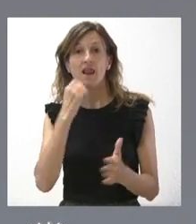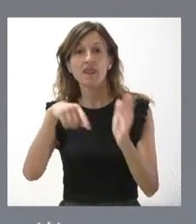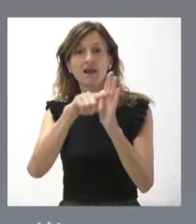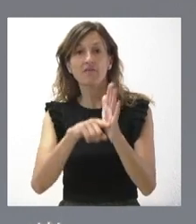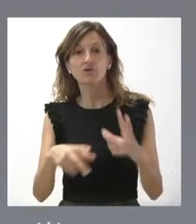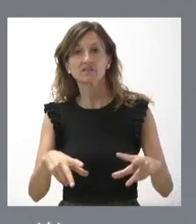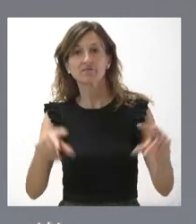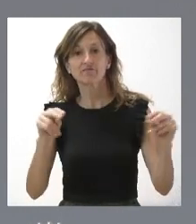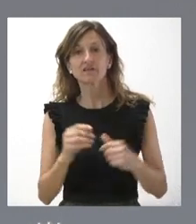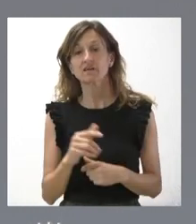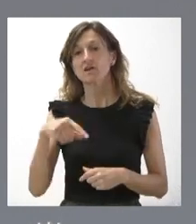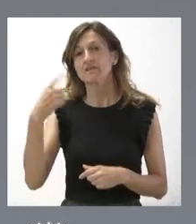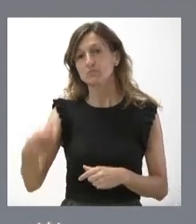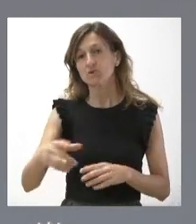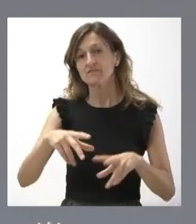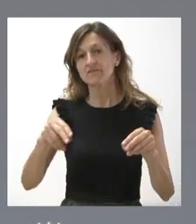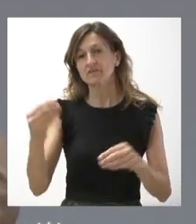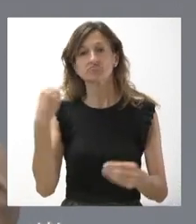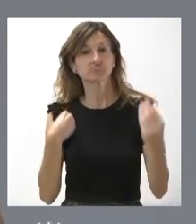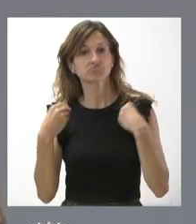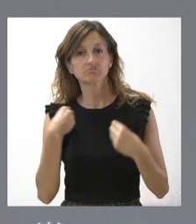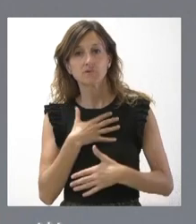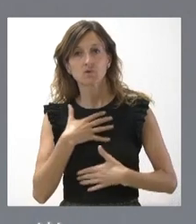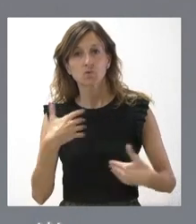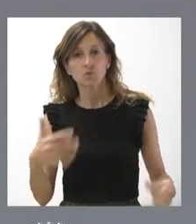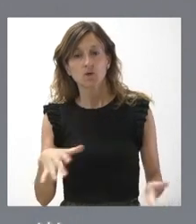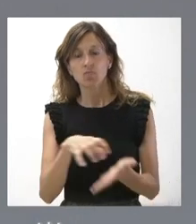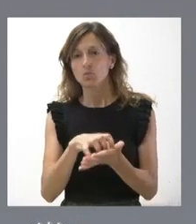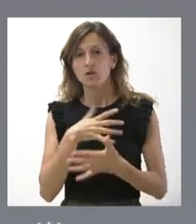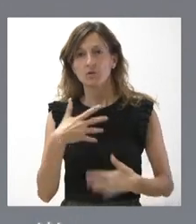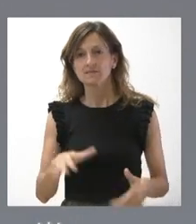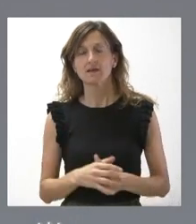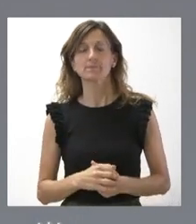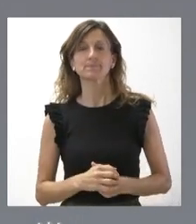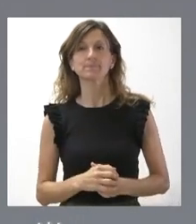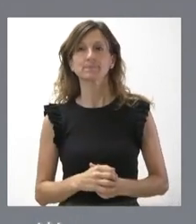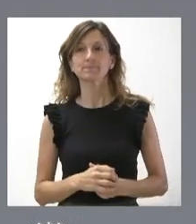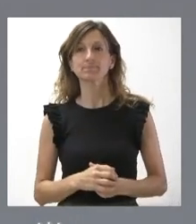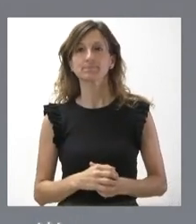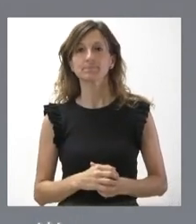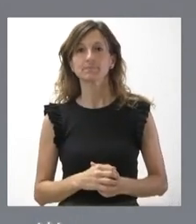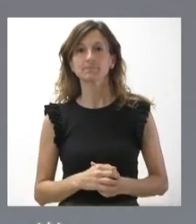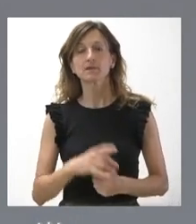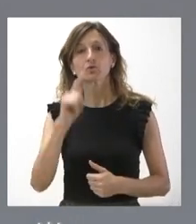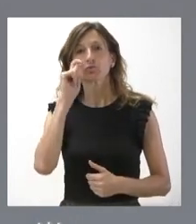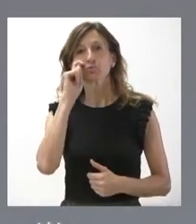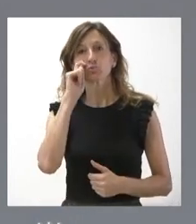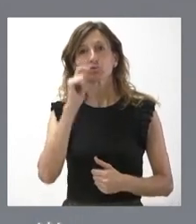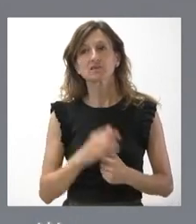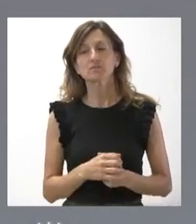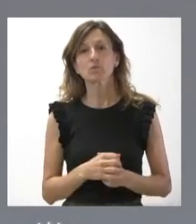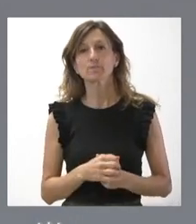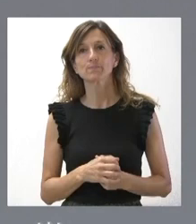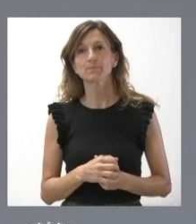por supuesto, estaré a su disposición después para cualquier otra cuestión. El turismo. Vamos a